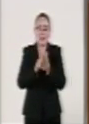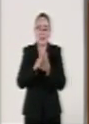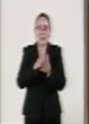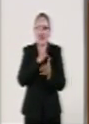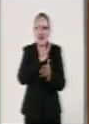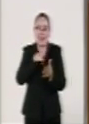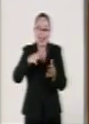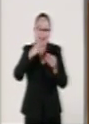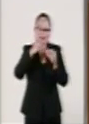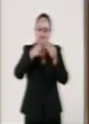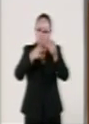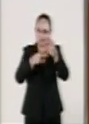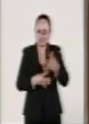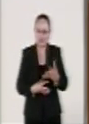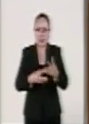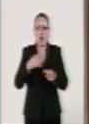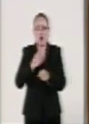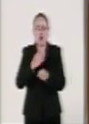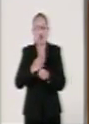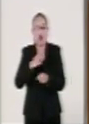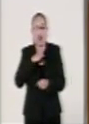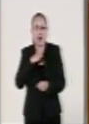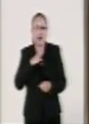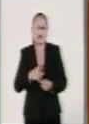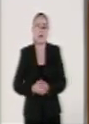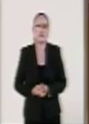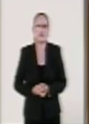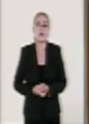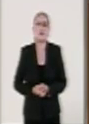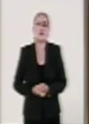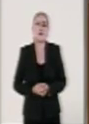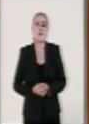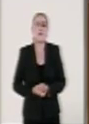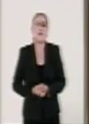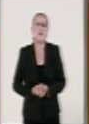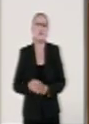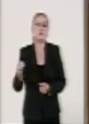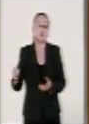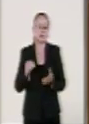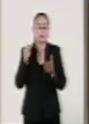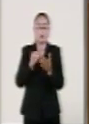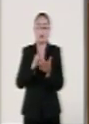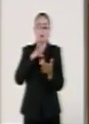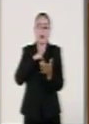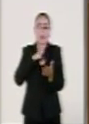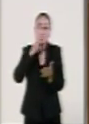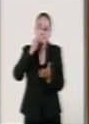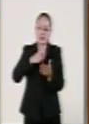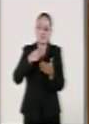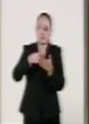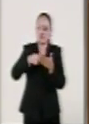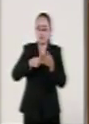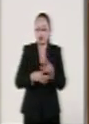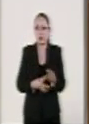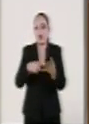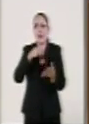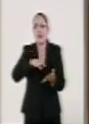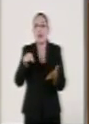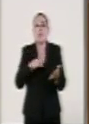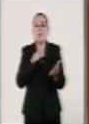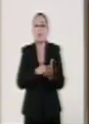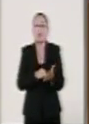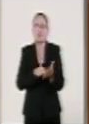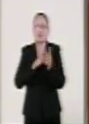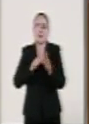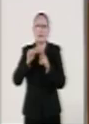de Víctimas hoy vigente. Adicionalmente, se coincide con el dictamen en cuestión que en el espectro